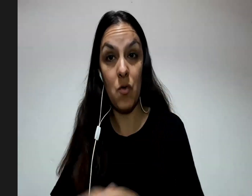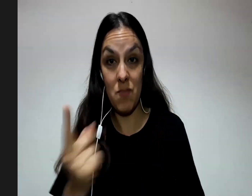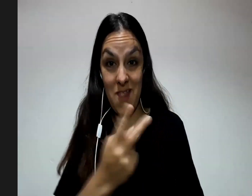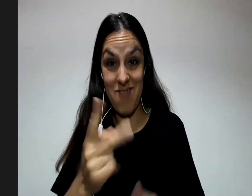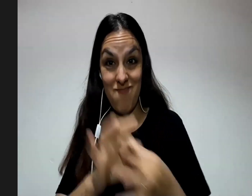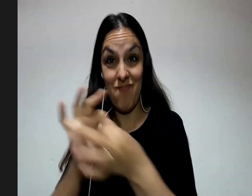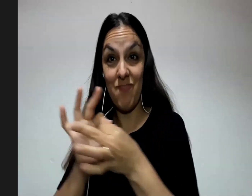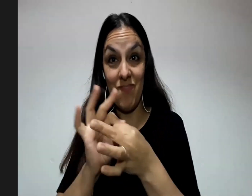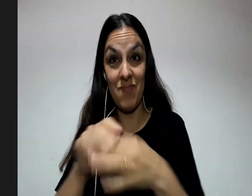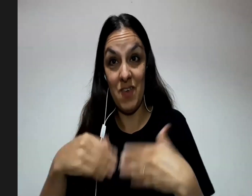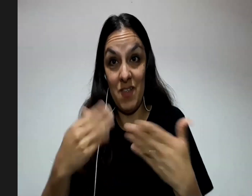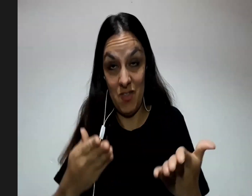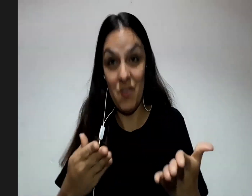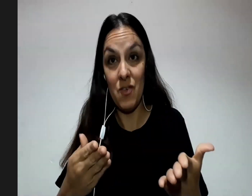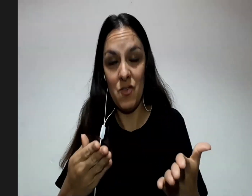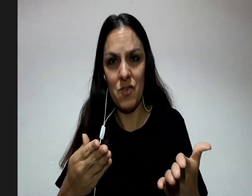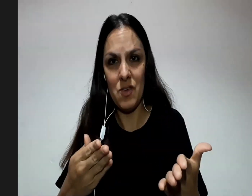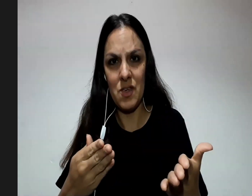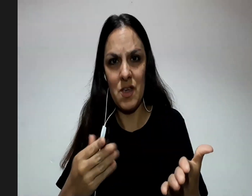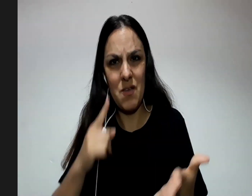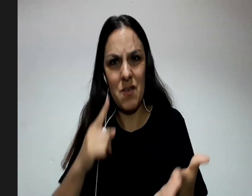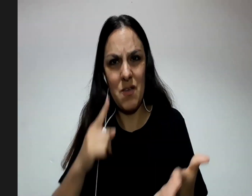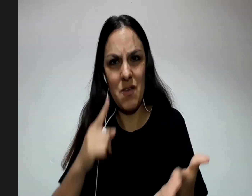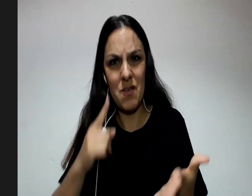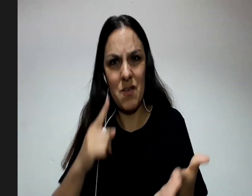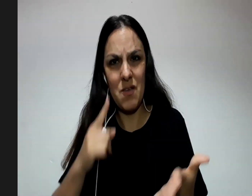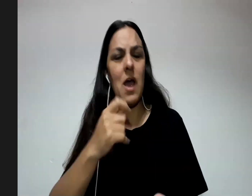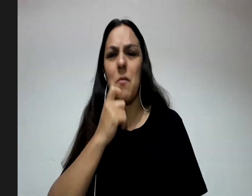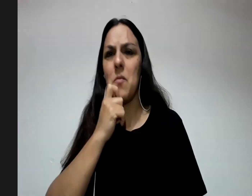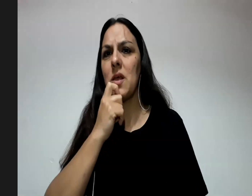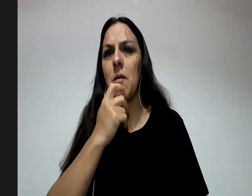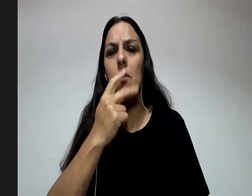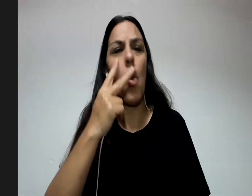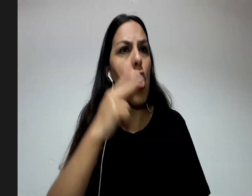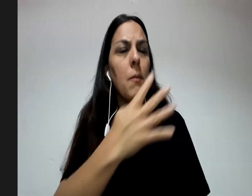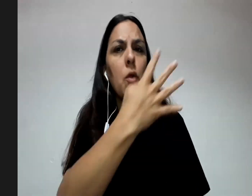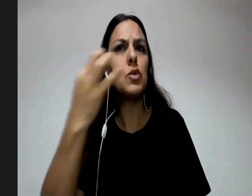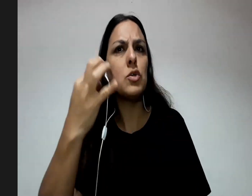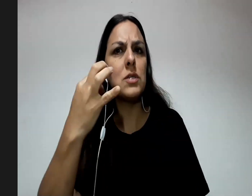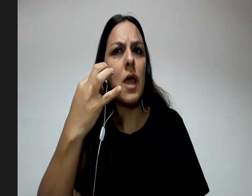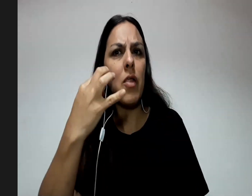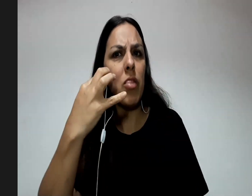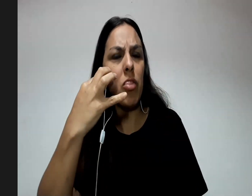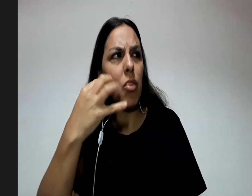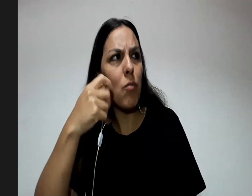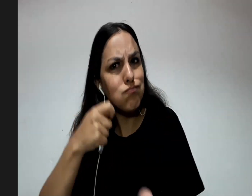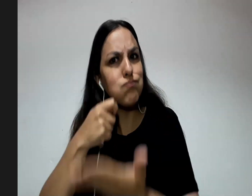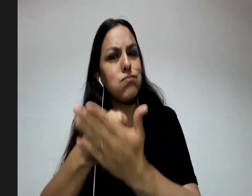Y aplicaba serias multas, 2.400 boletos en caso de, como lo habíamos